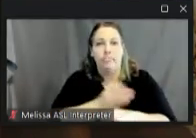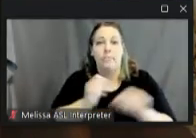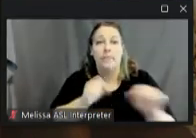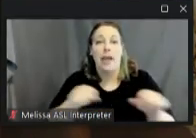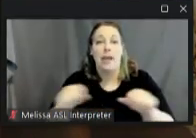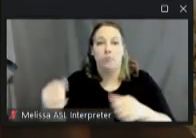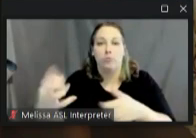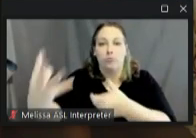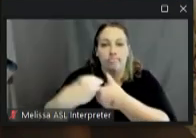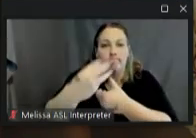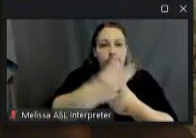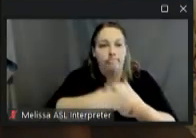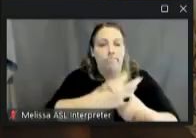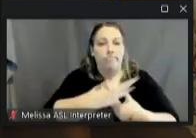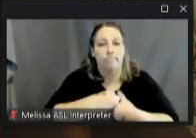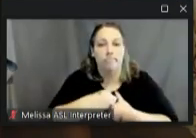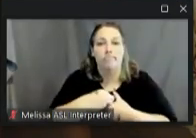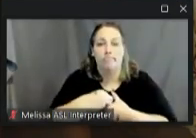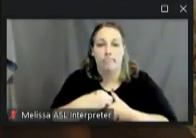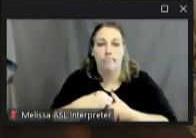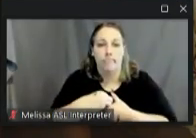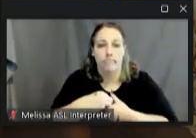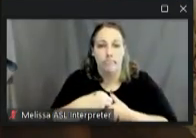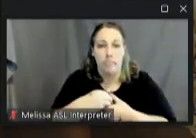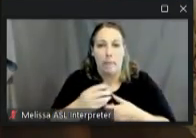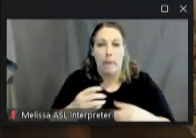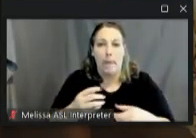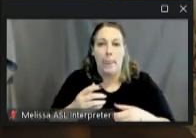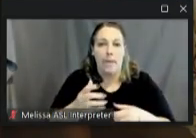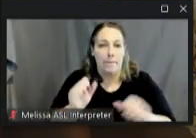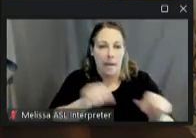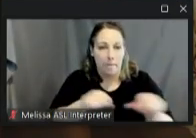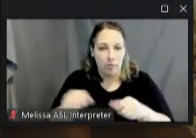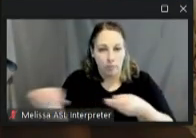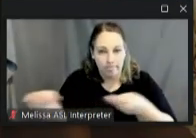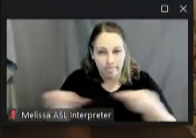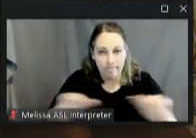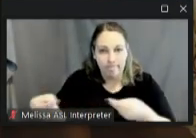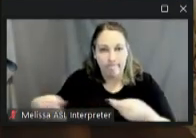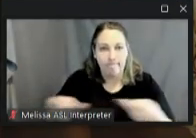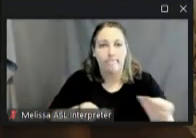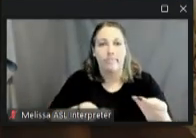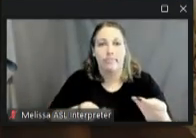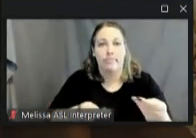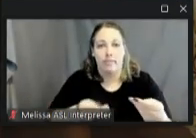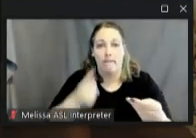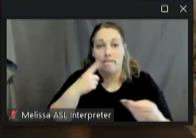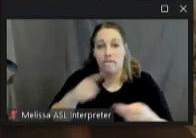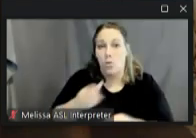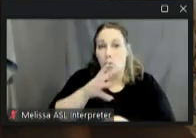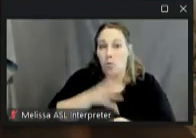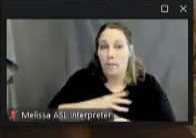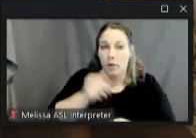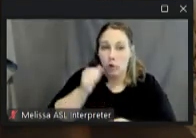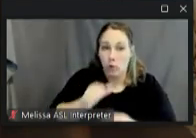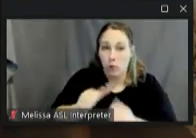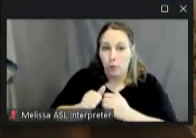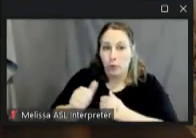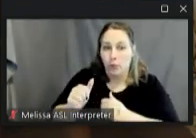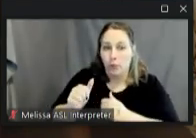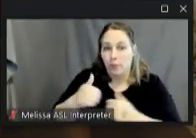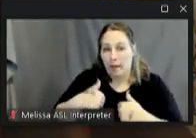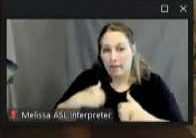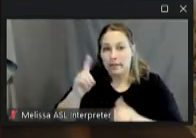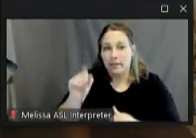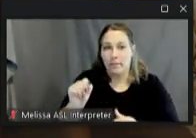niñas y mujeres con discapacidad, particularmente con el acceso de los derechos sexuales y reproductivos. En el presente